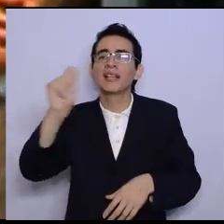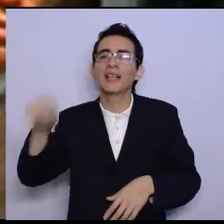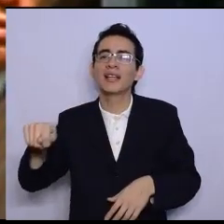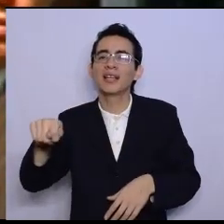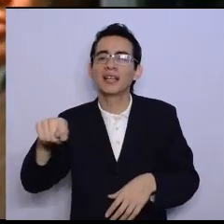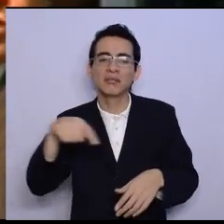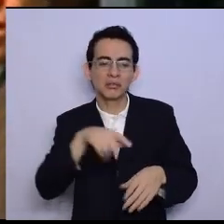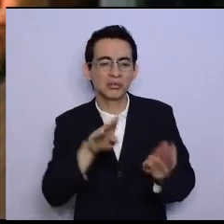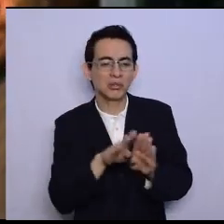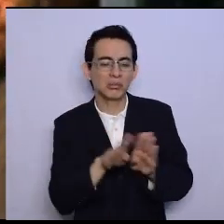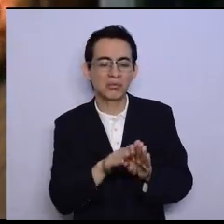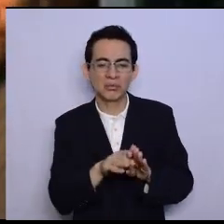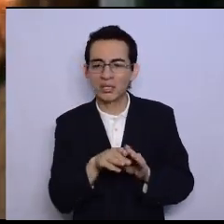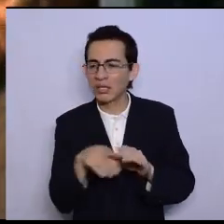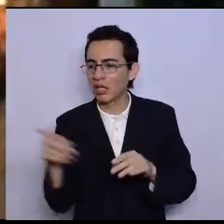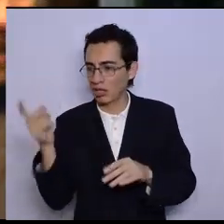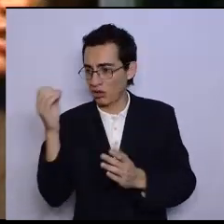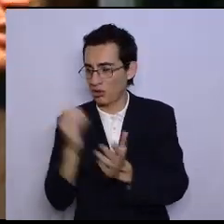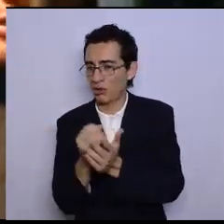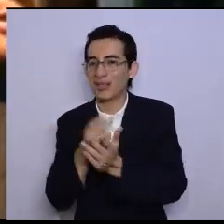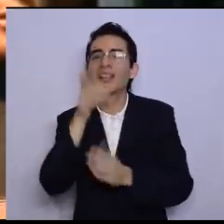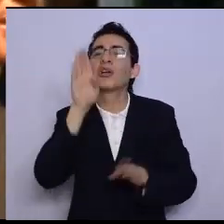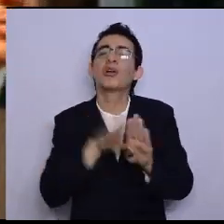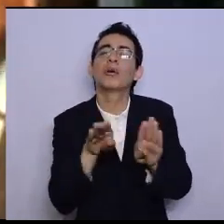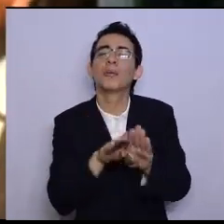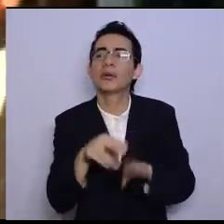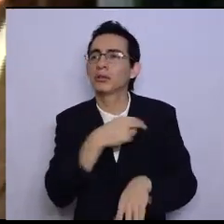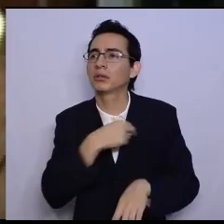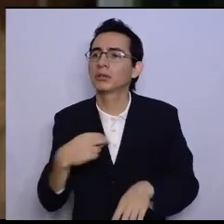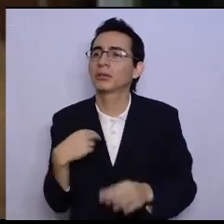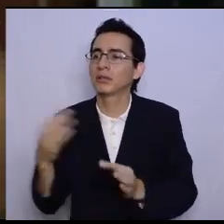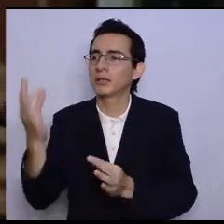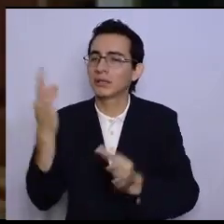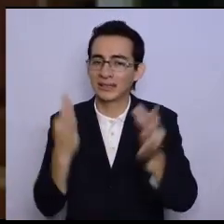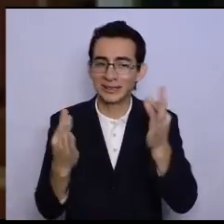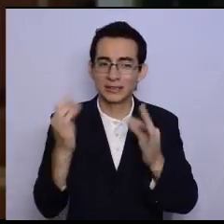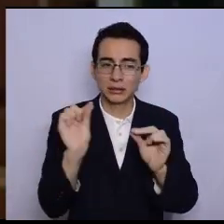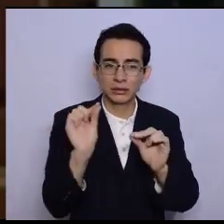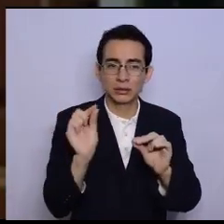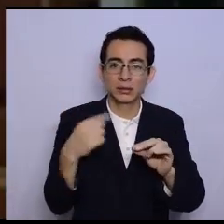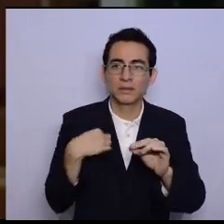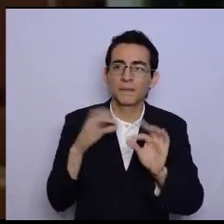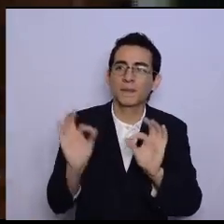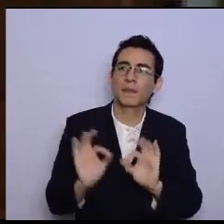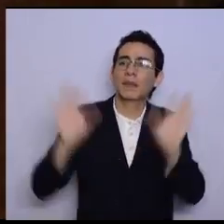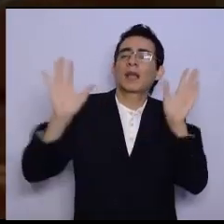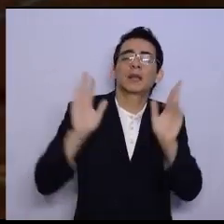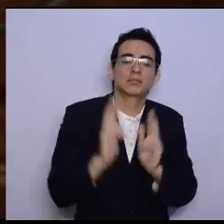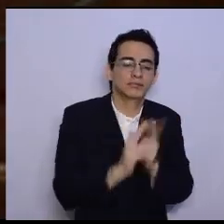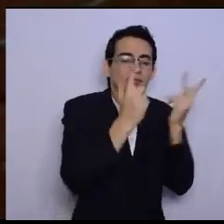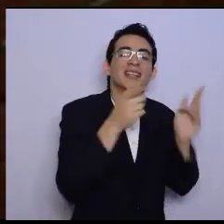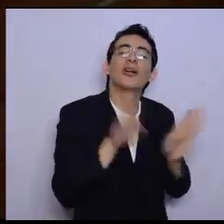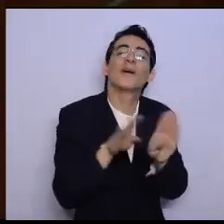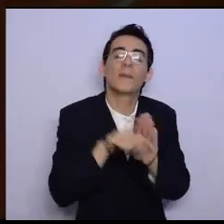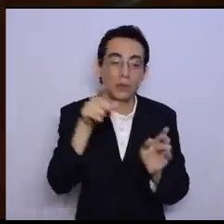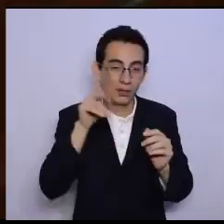oro, porque cualquier movimiento, cualquier caída se hacen pedazos. ¿Están entendiendo?